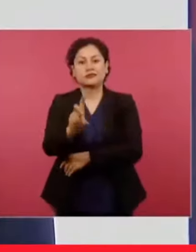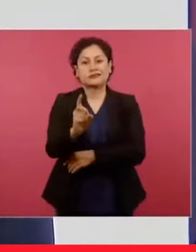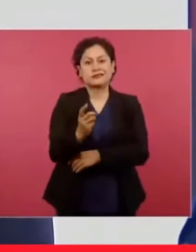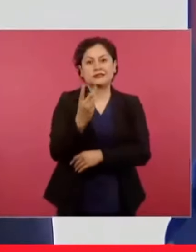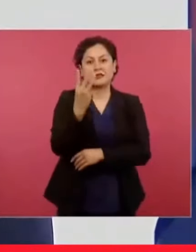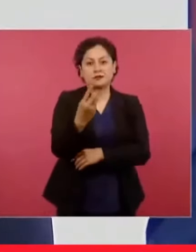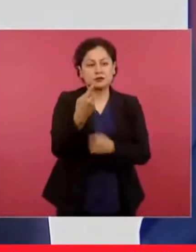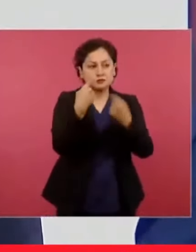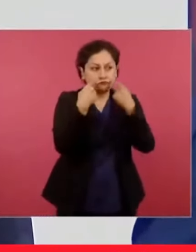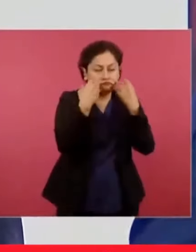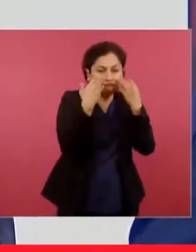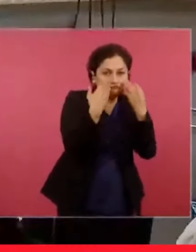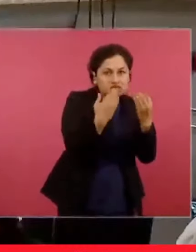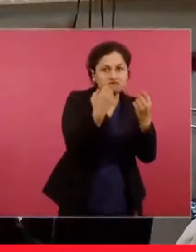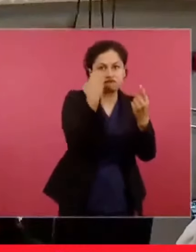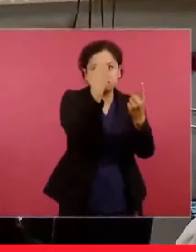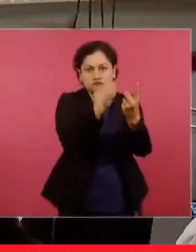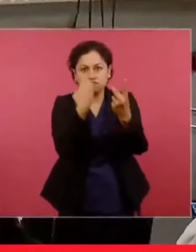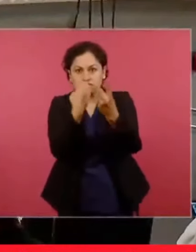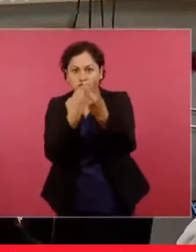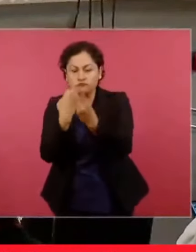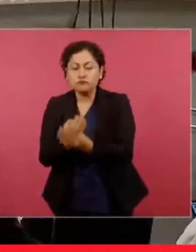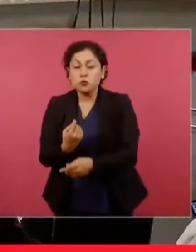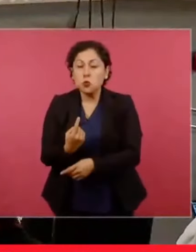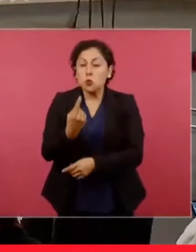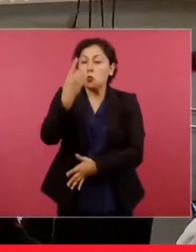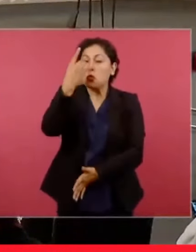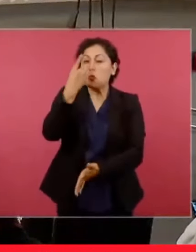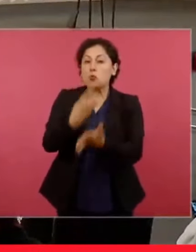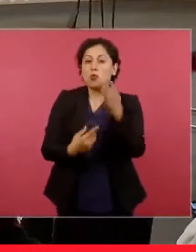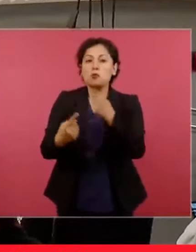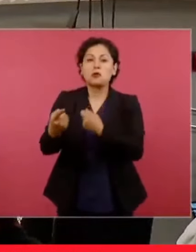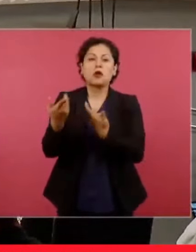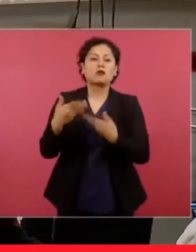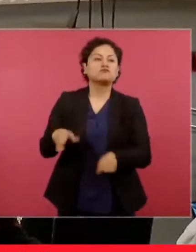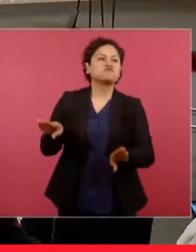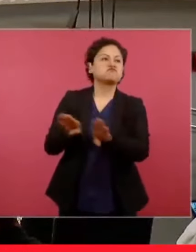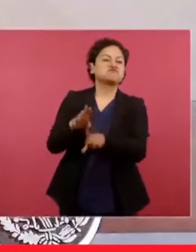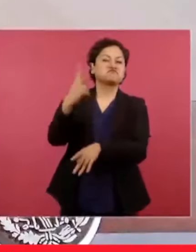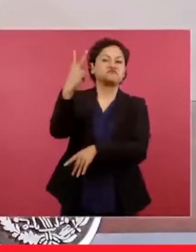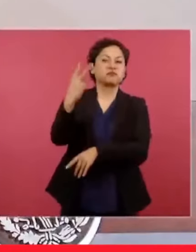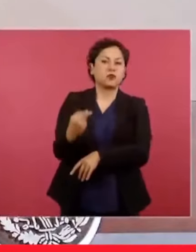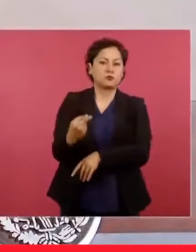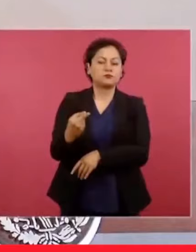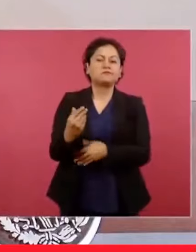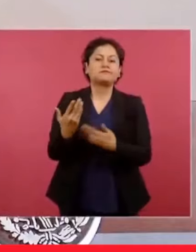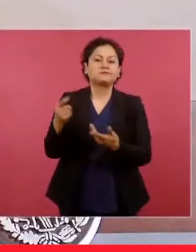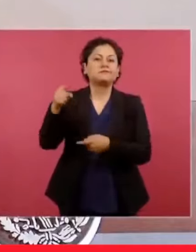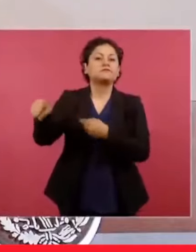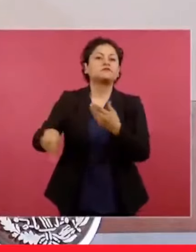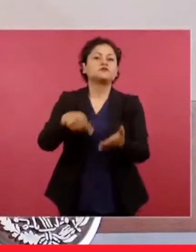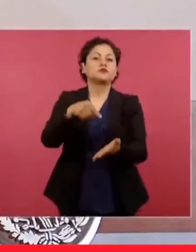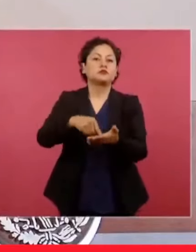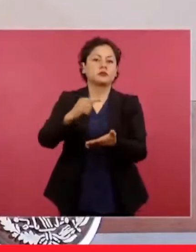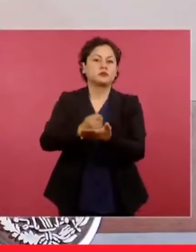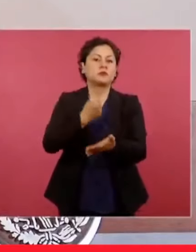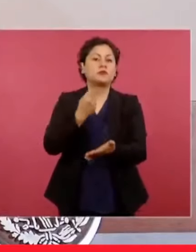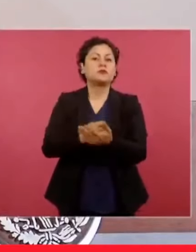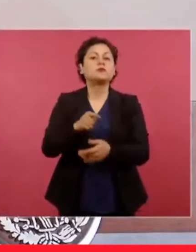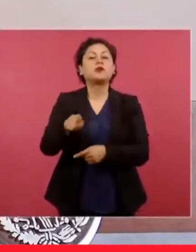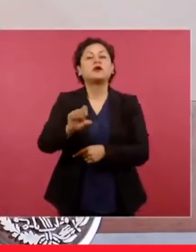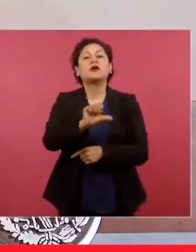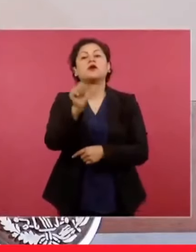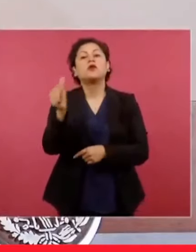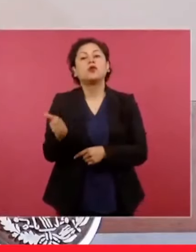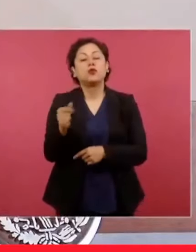de constatación una gasolinera en este caso se negó a ser verificada en el estado de Tamaulipas y nos encontramos con dos